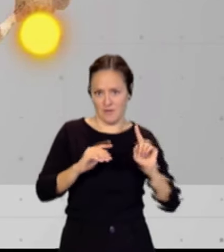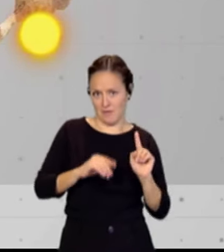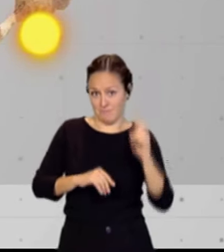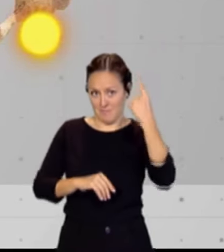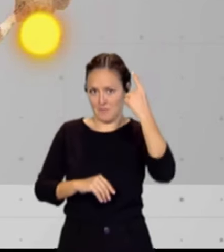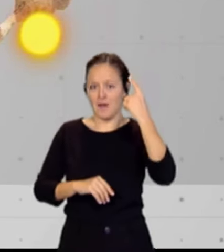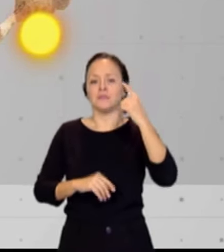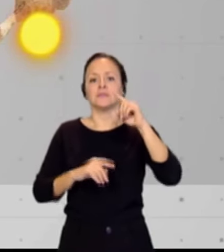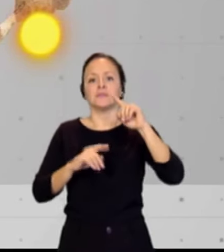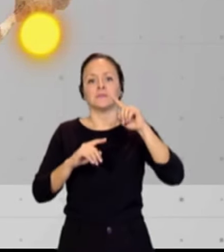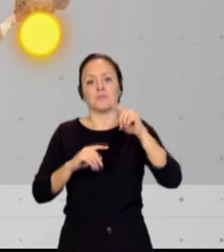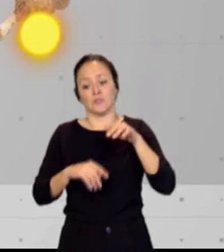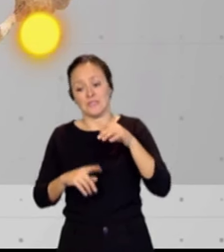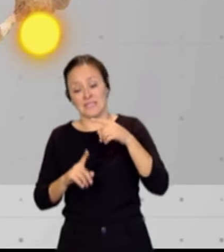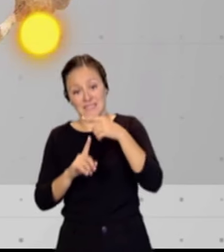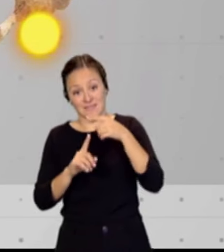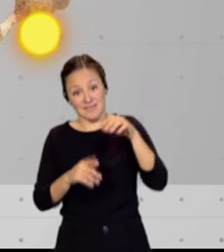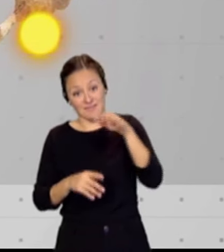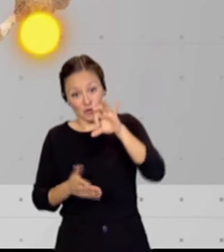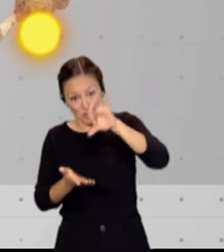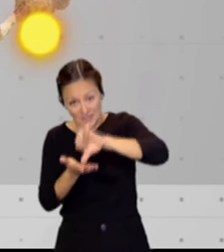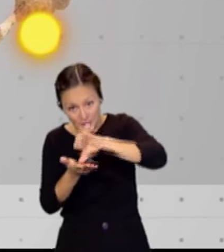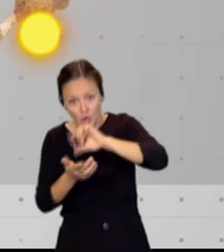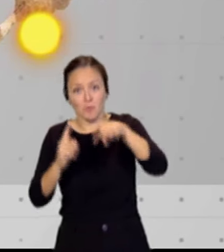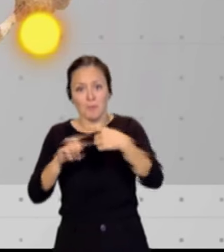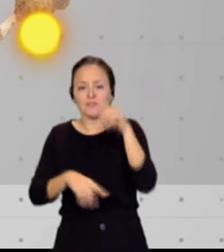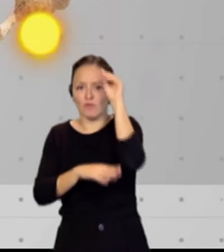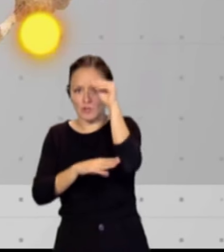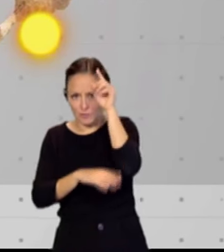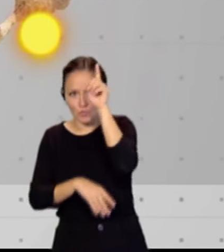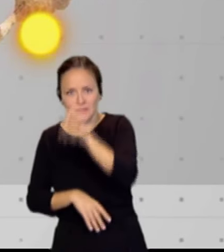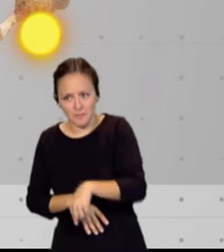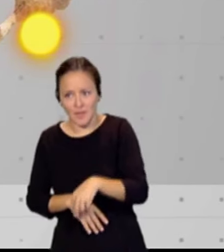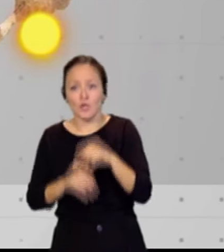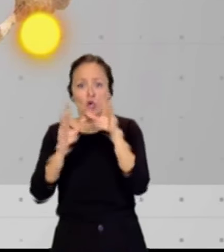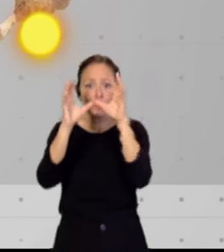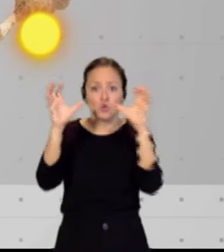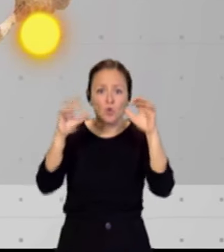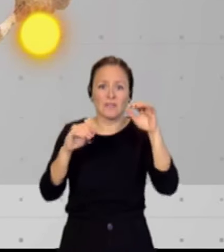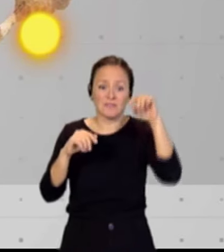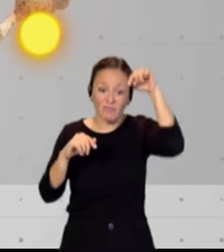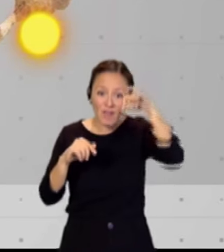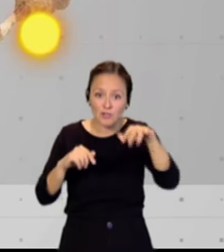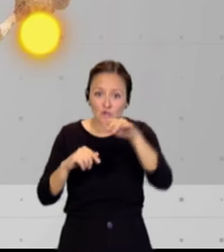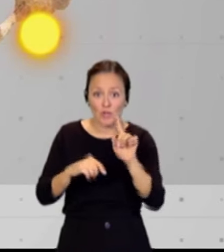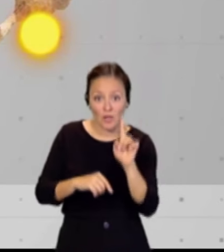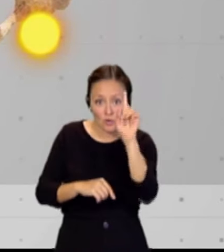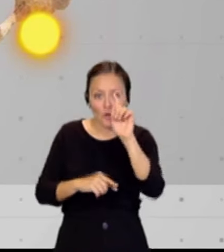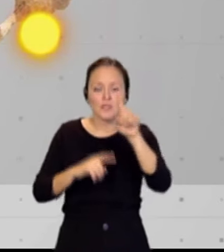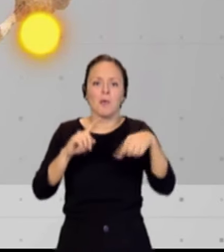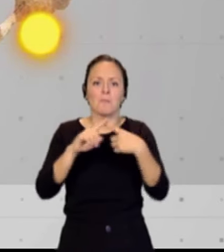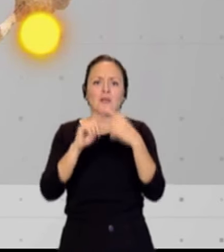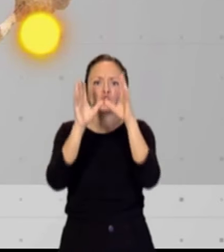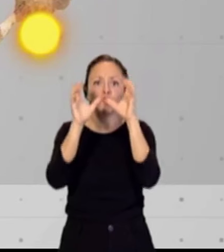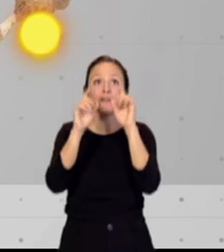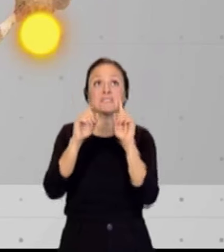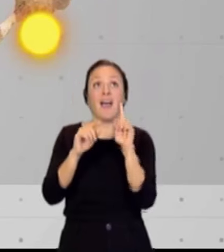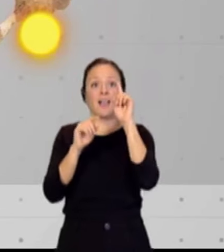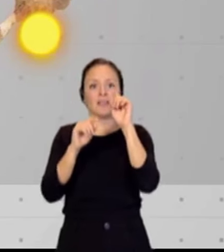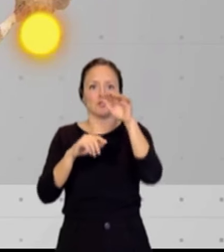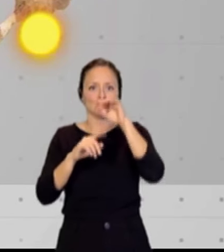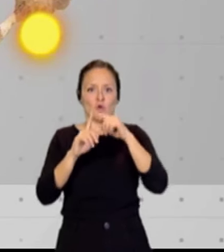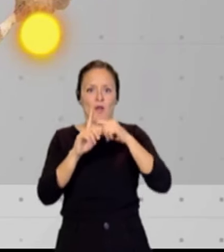y la mitad sur de fuerteventura en el cielo veremos menos nubes algunas de tipo bajo por el norte y pinceladas de nubes altas hasta el mediodía en